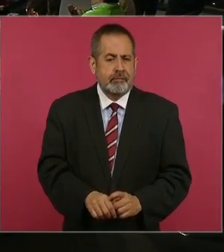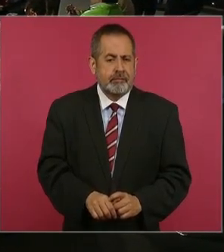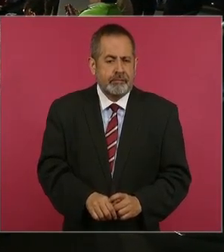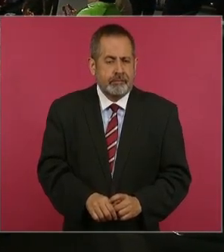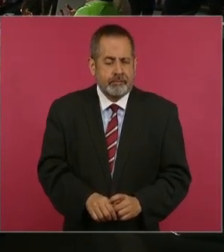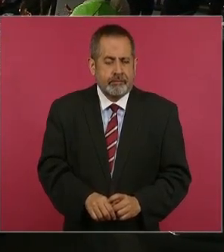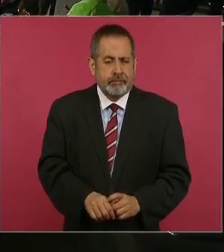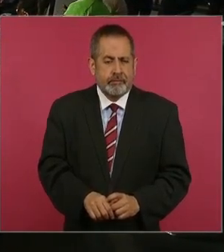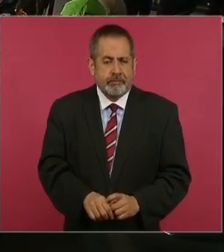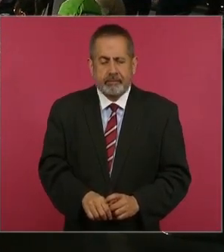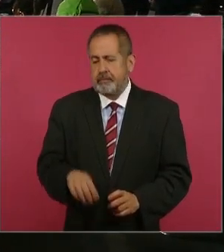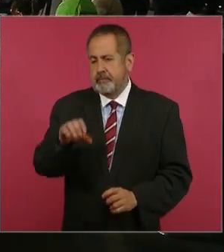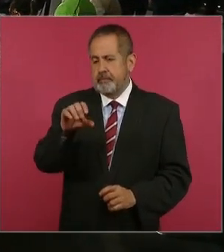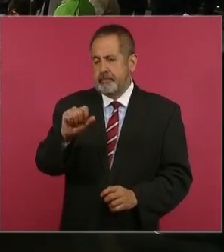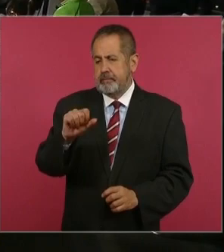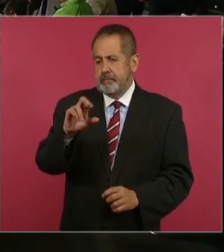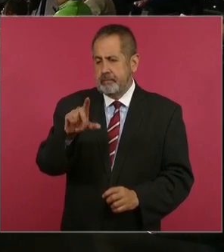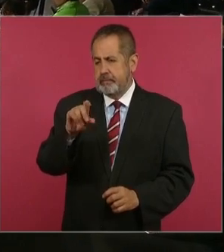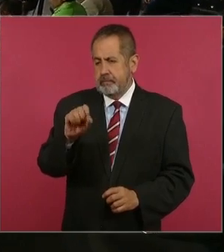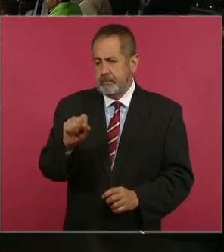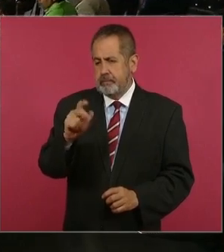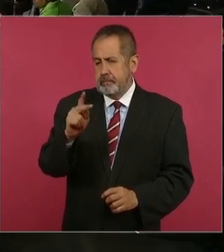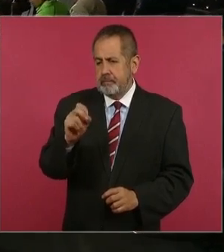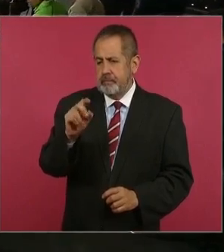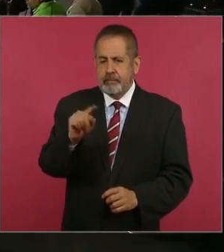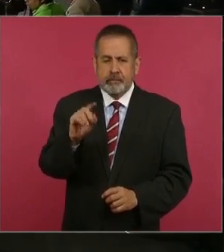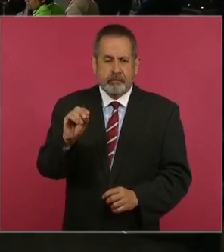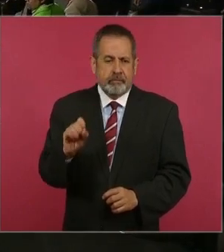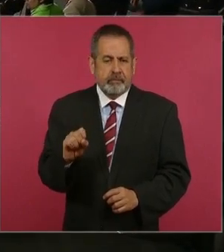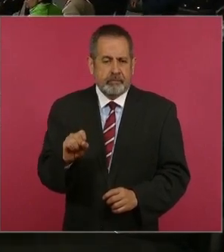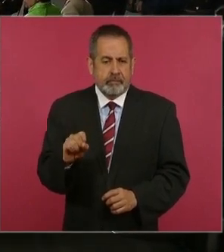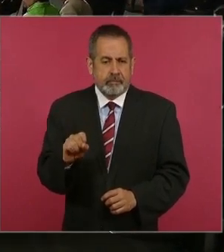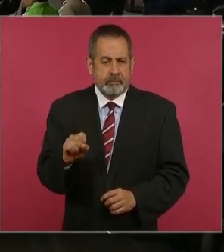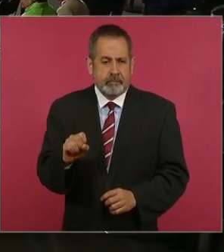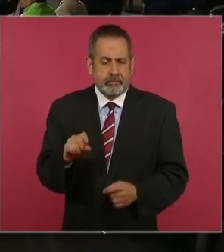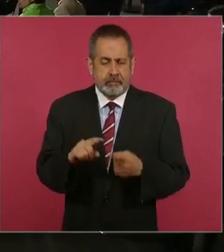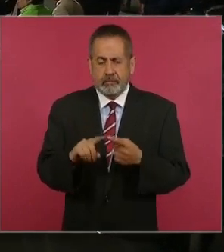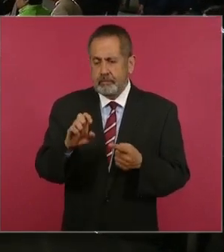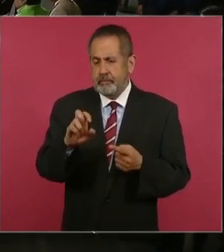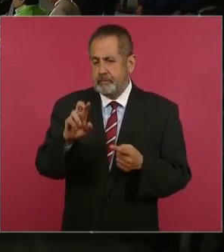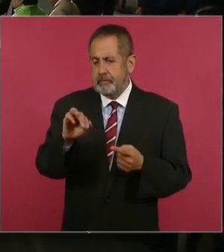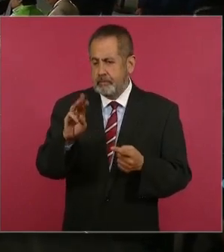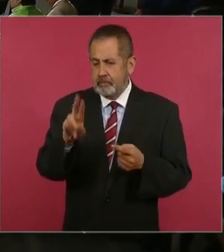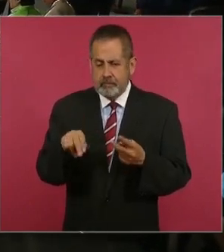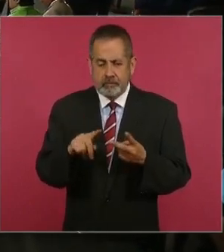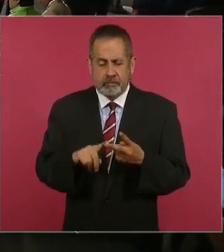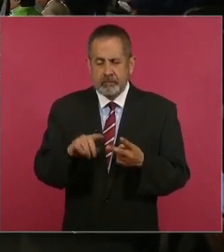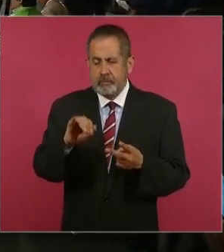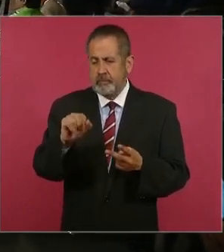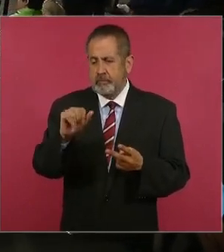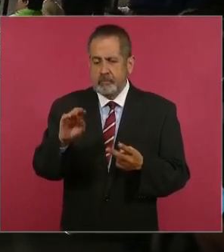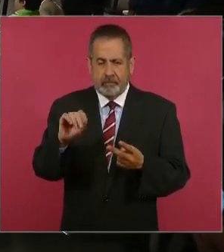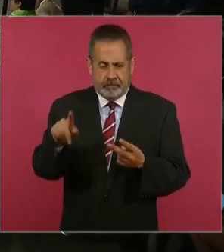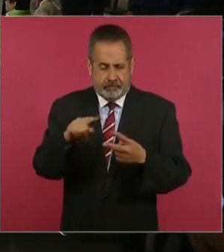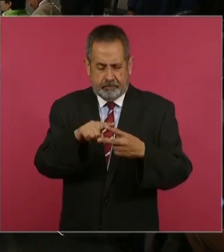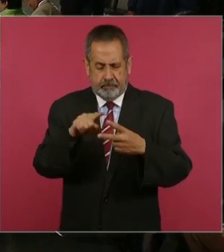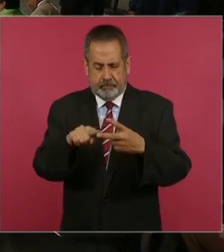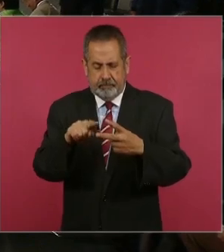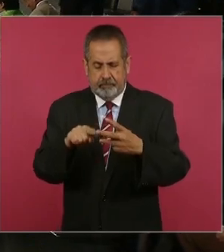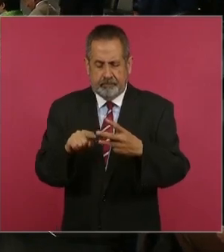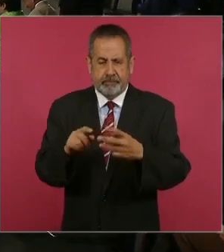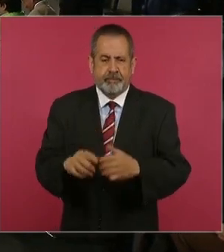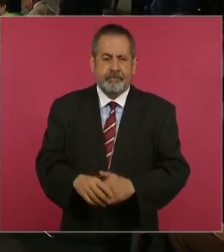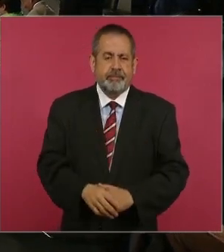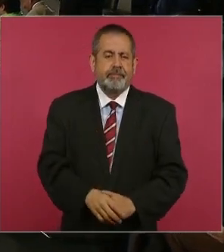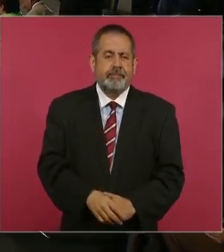aquí Carlos pozos erin Pineda Isabel González